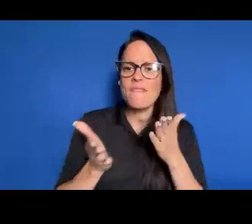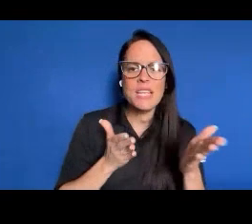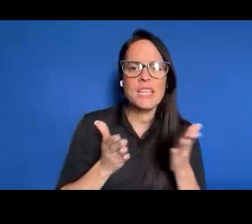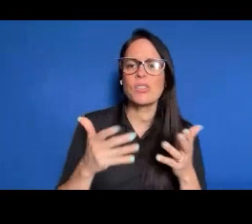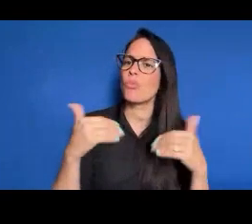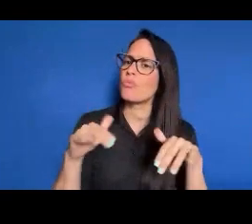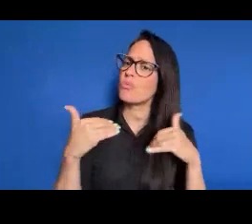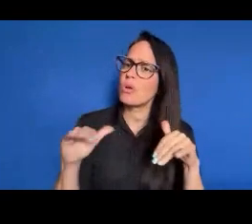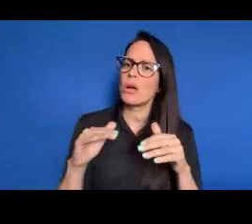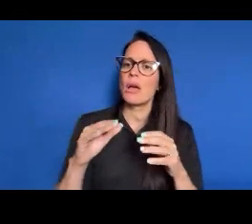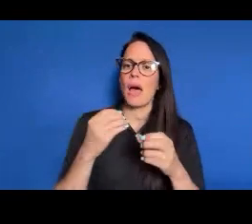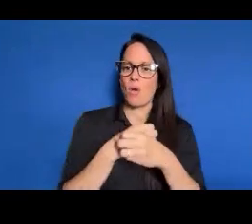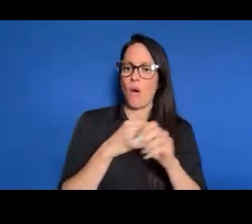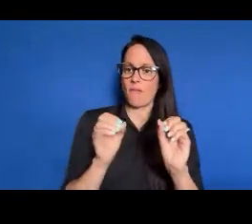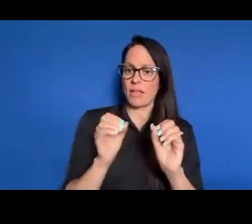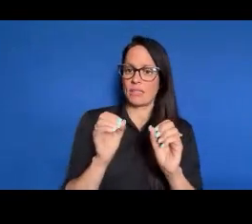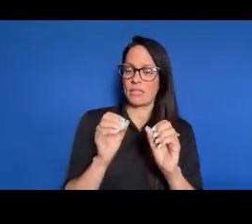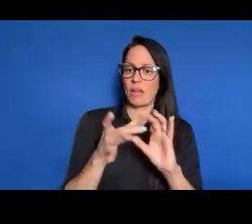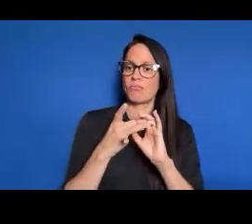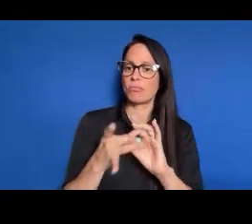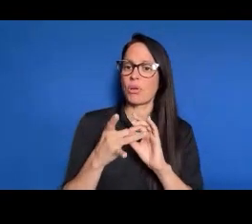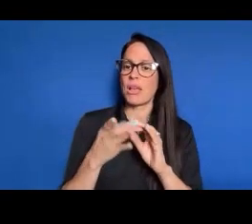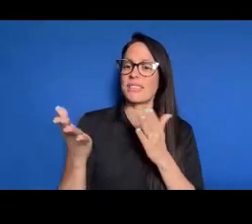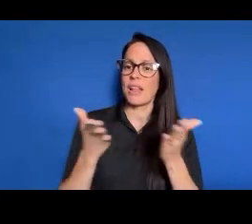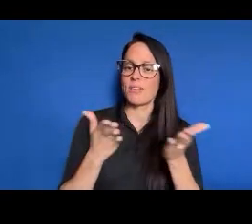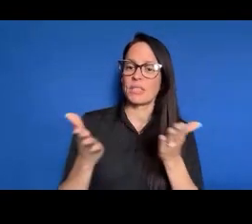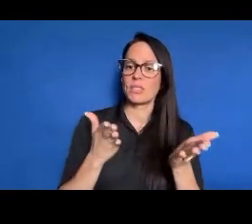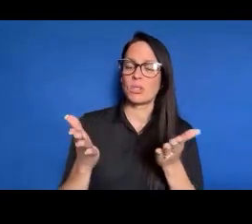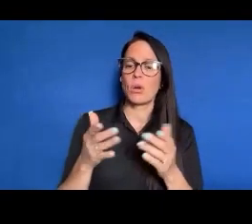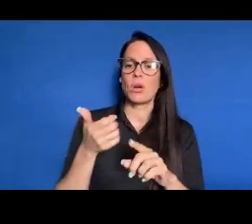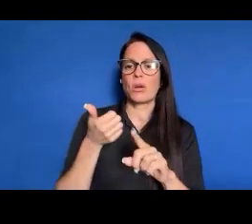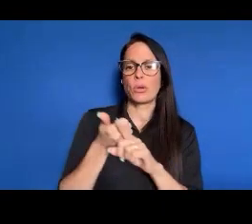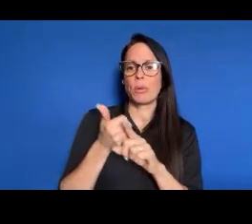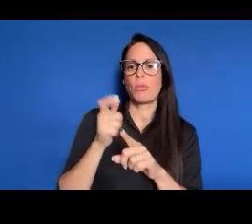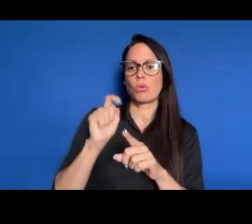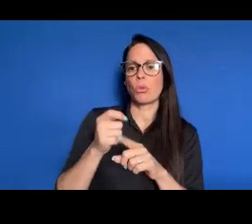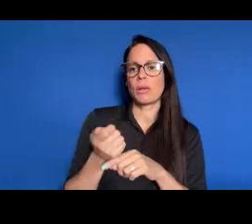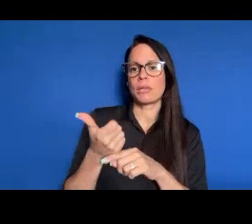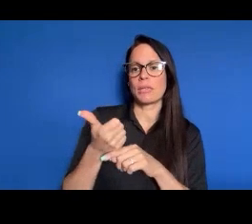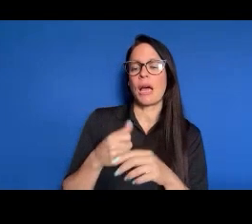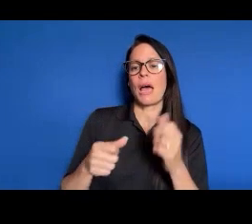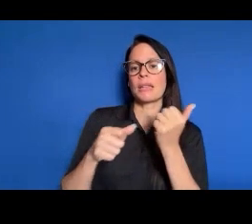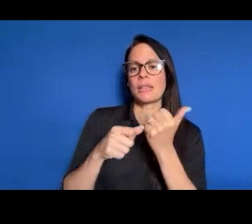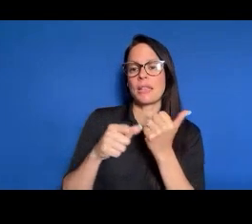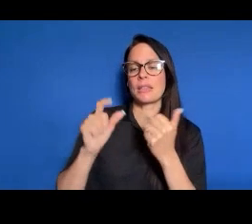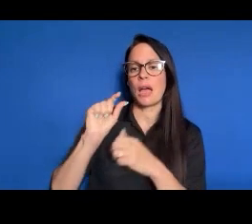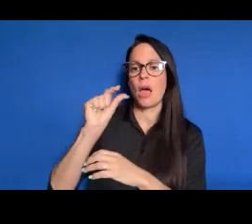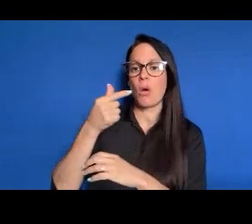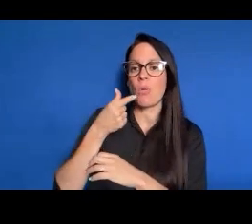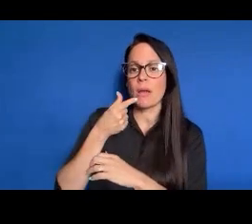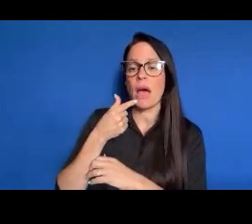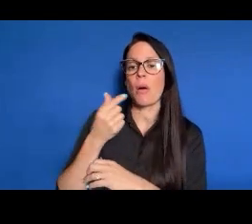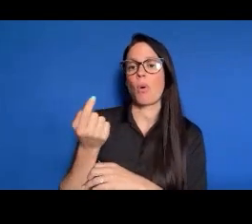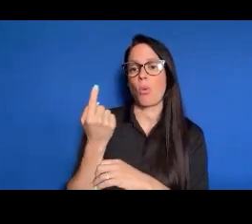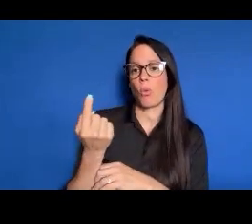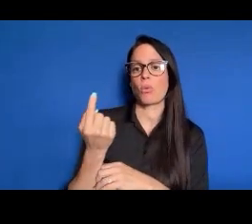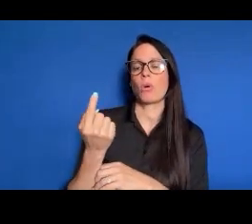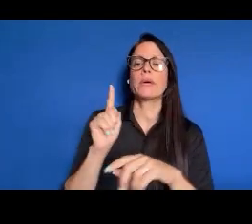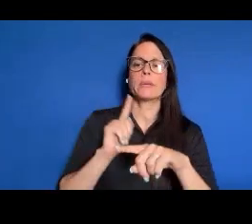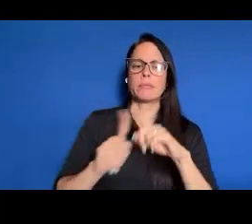de servicio hubo que eliminarla, está en Guaynabo 1, pero sin embargo yo, ¿verdad?, con